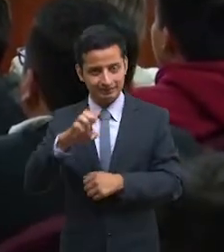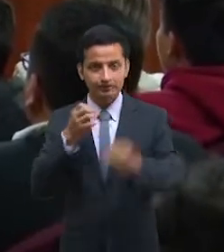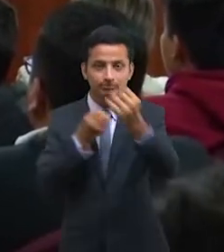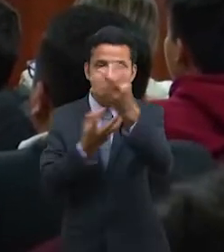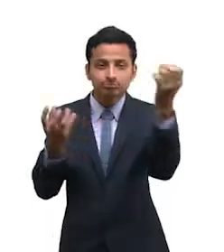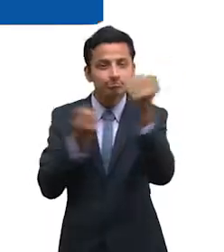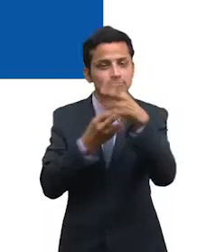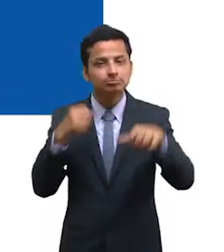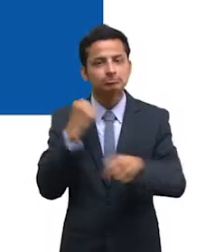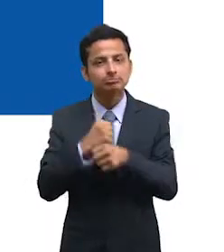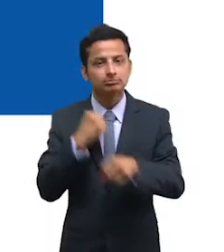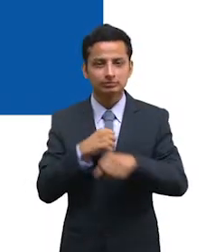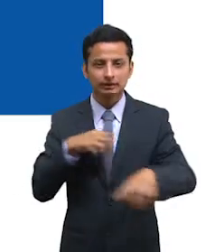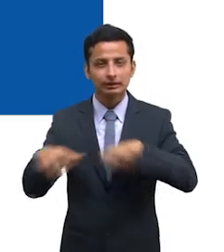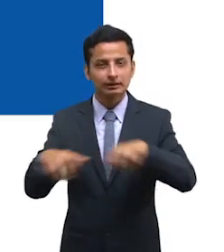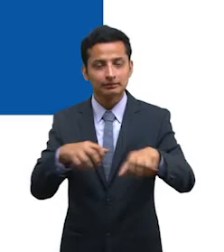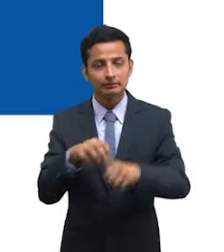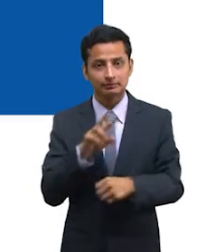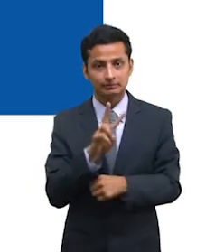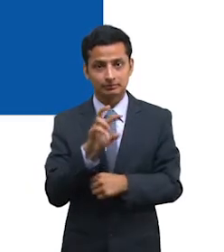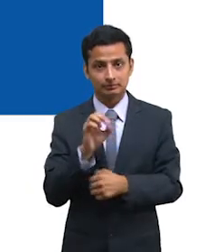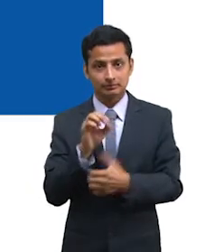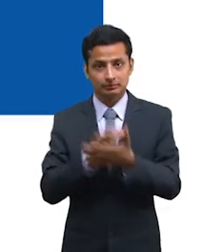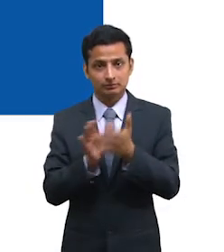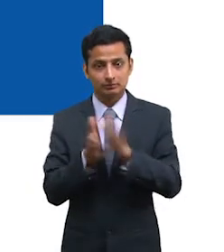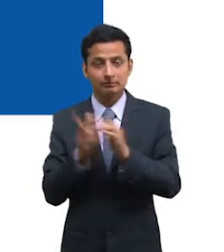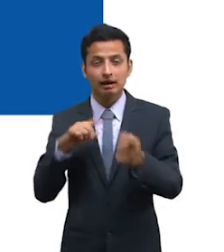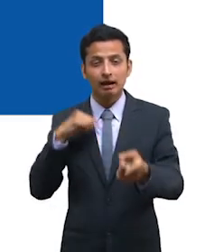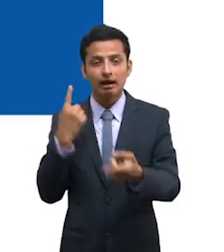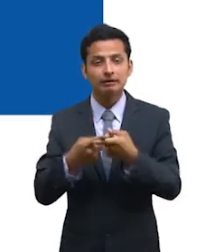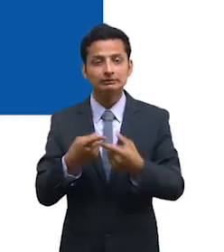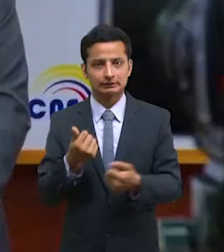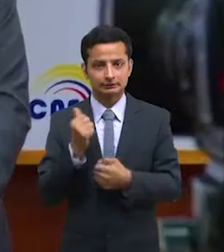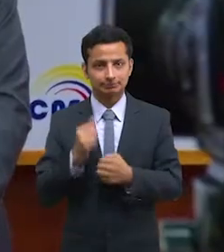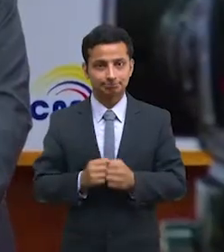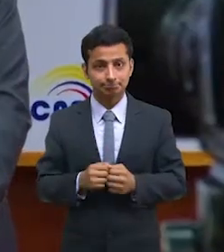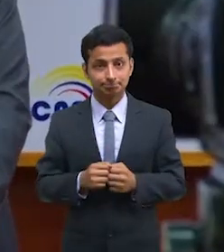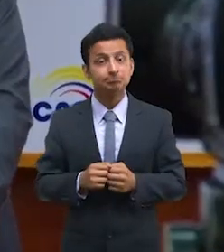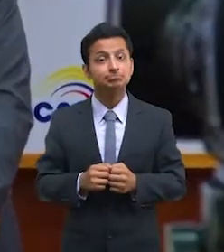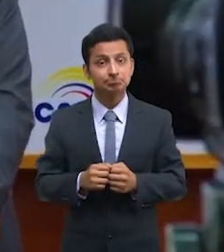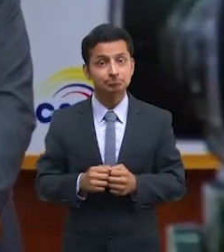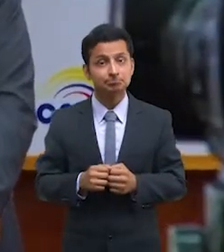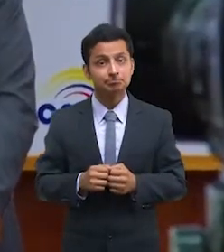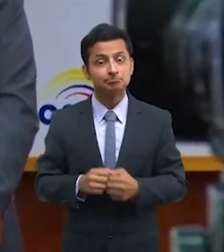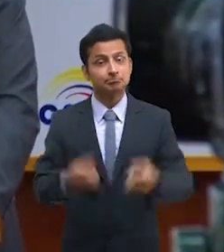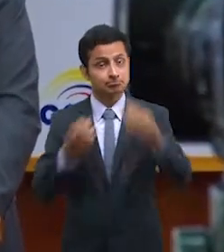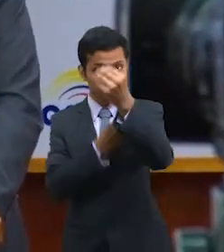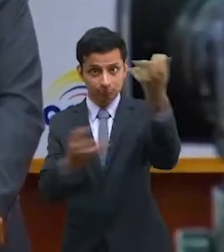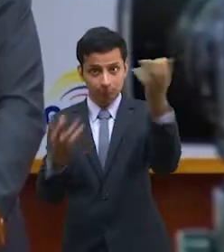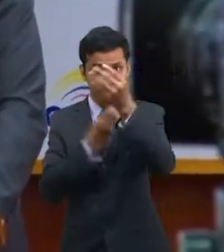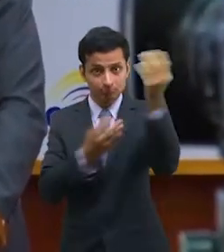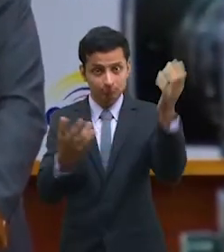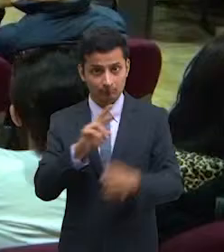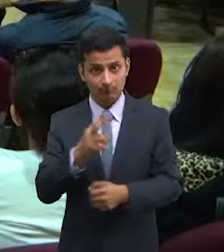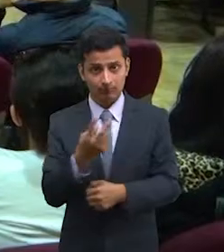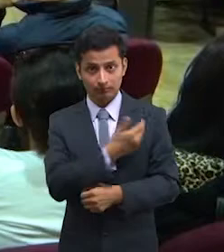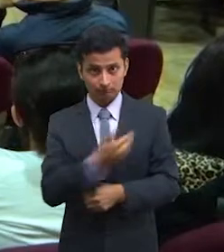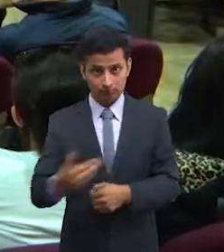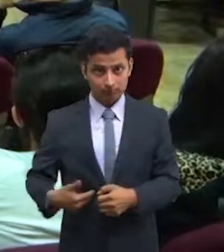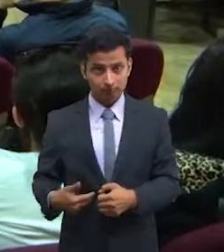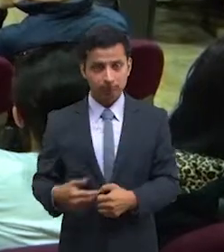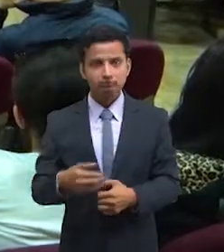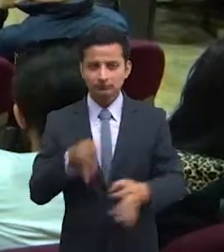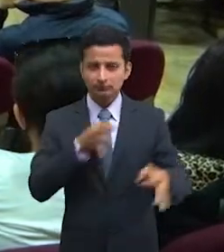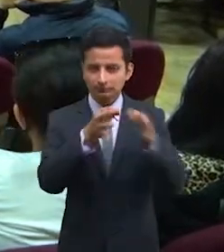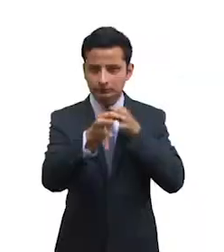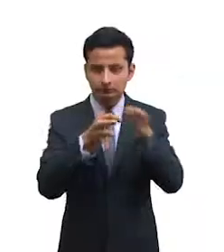de sus actividades comprendidas del 20 de noviembre hasta la actualidad. En su exposición, el vicepresidente del organismo electoral dio